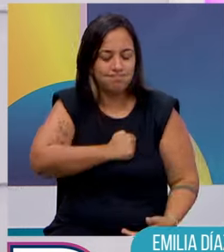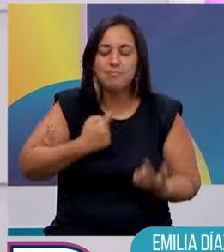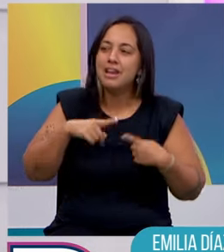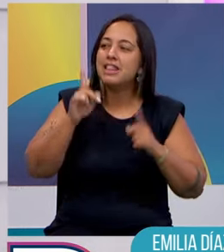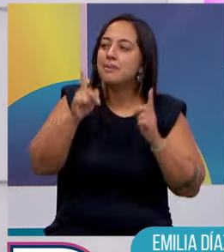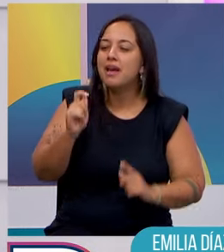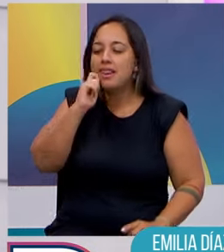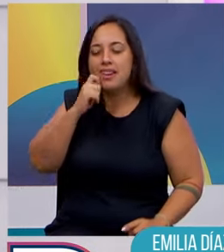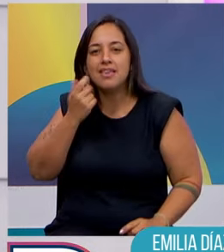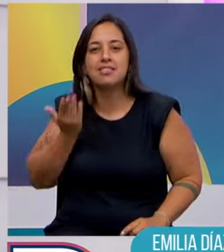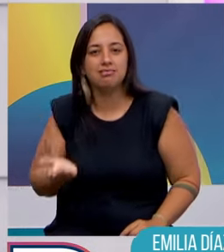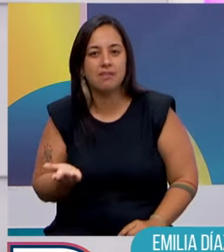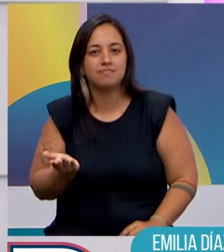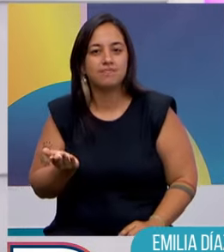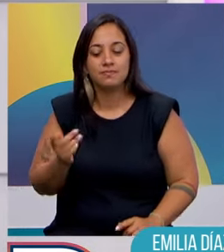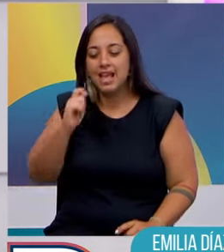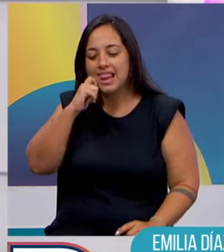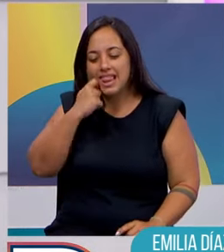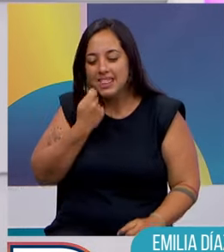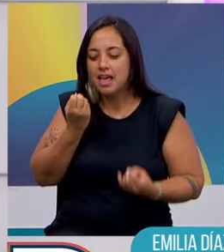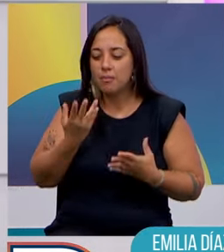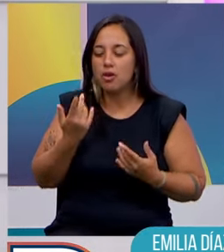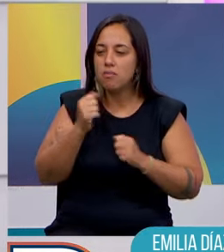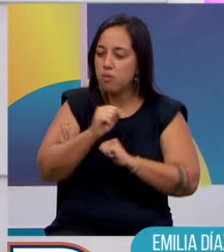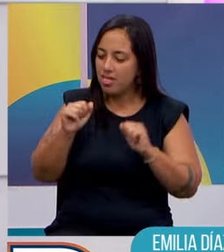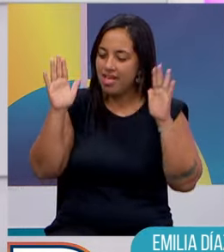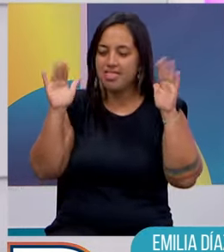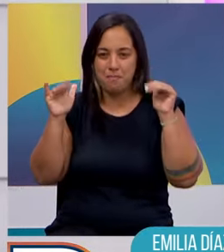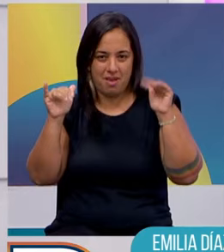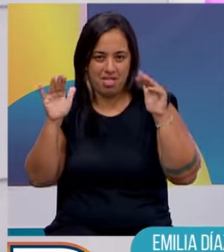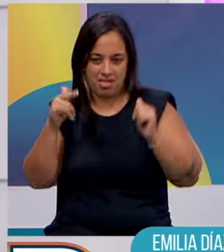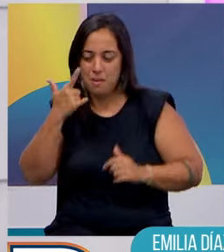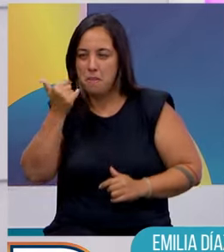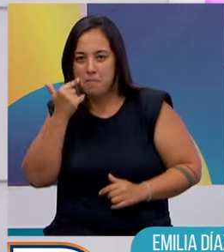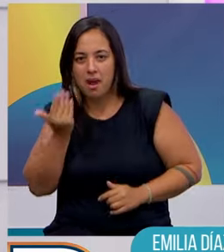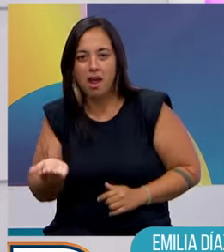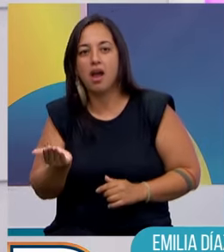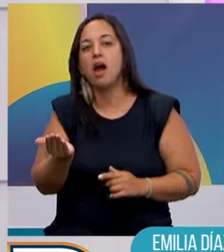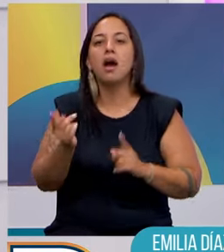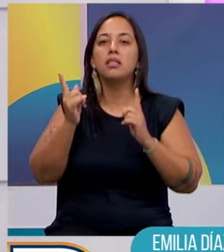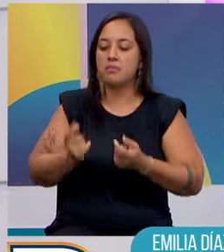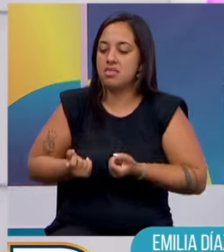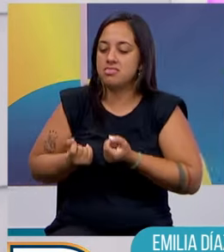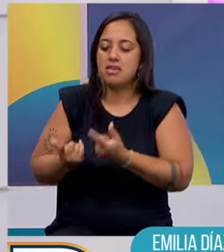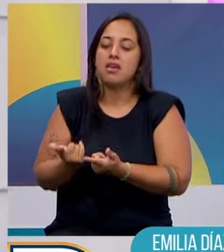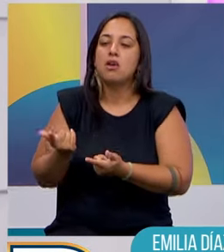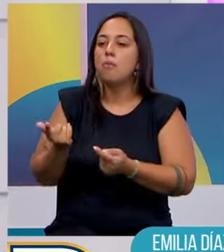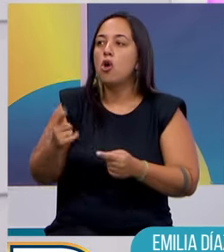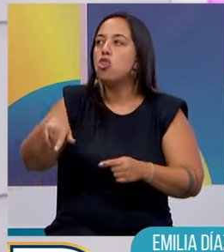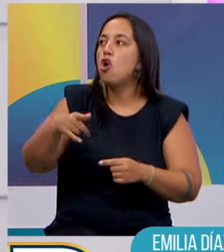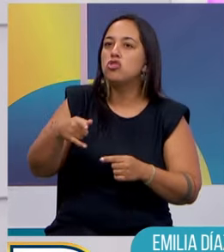en el sentido que pudimos darnos el tiempo de despedirnos, él pudo tener el espacio para poder elegir dónde